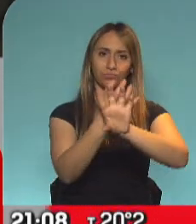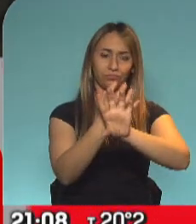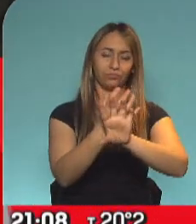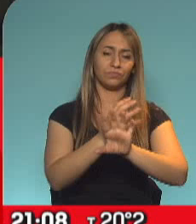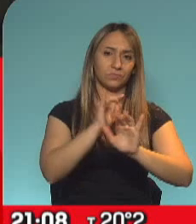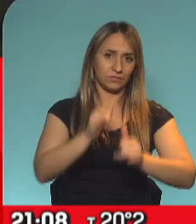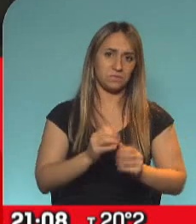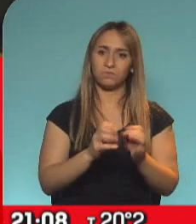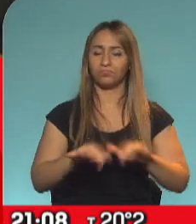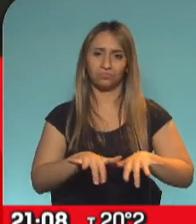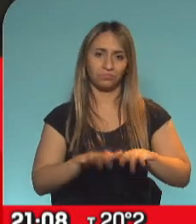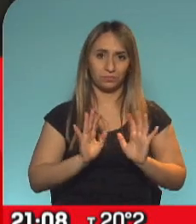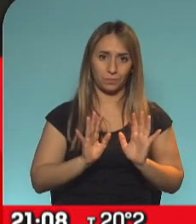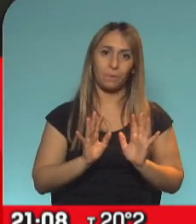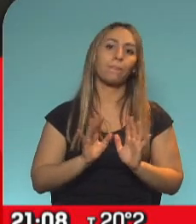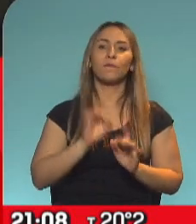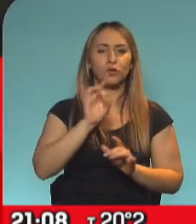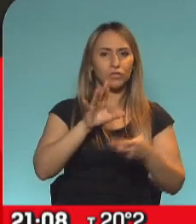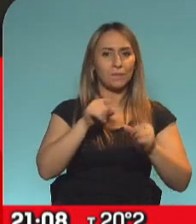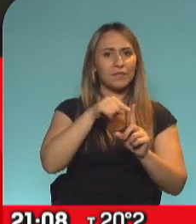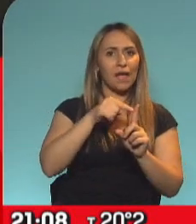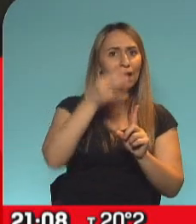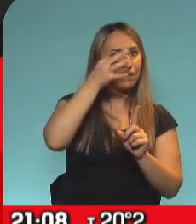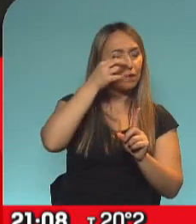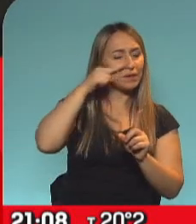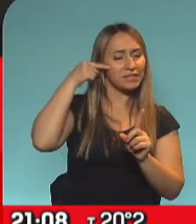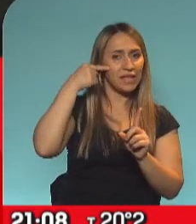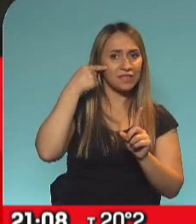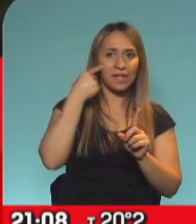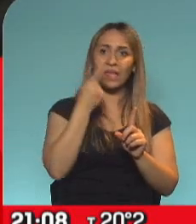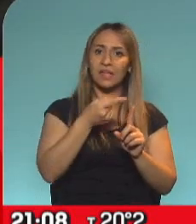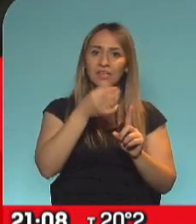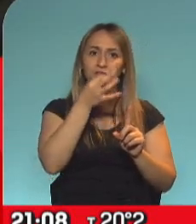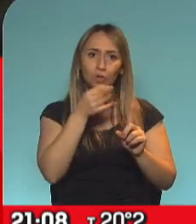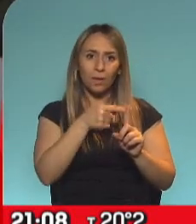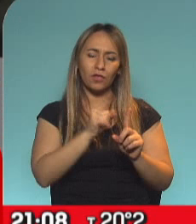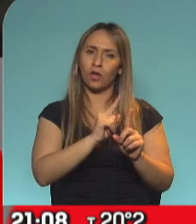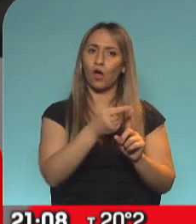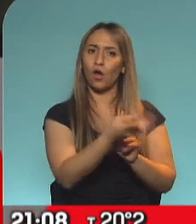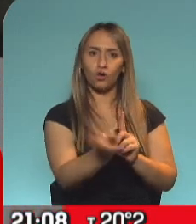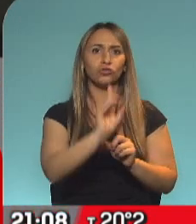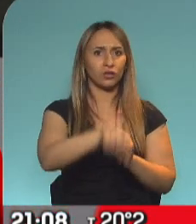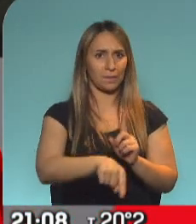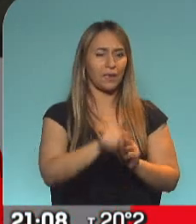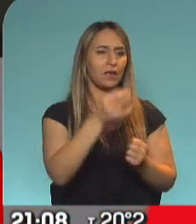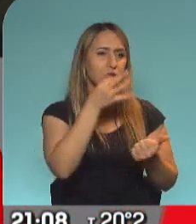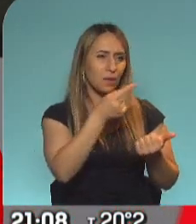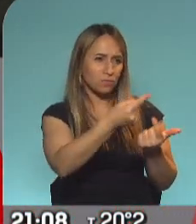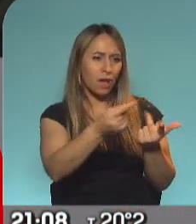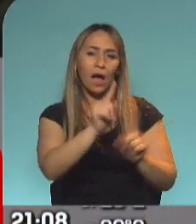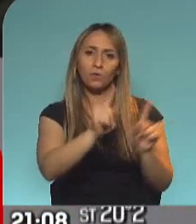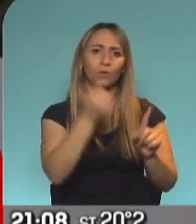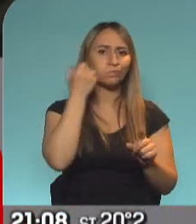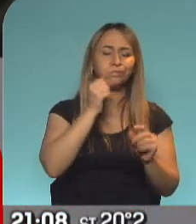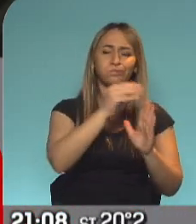él se le realizaron hisopado sino a varios funcionarios algunos ya se conoce el resultado otros no